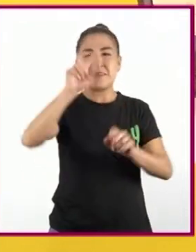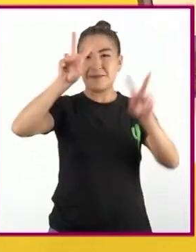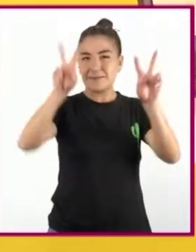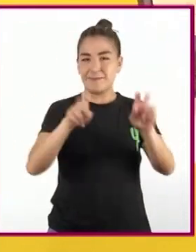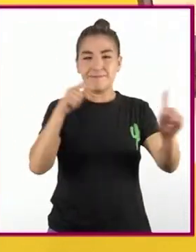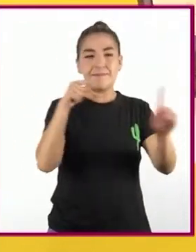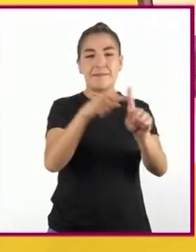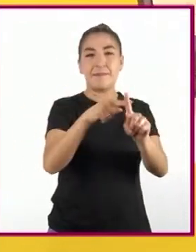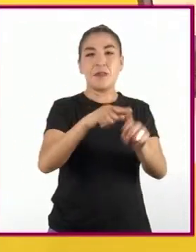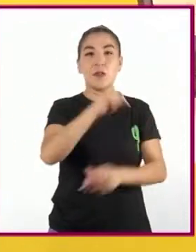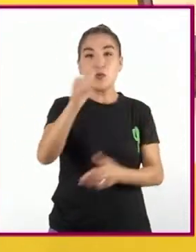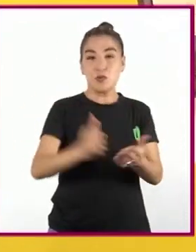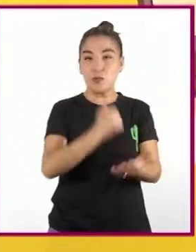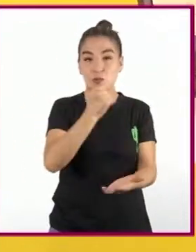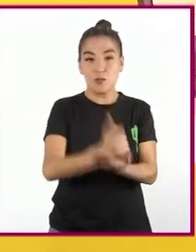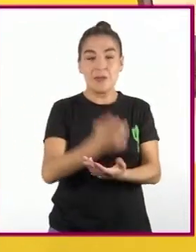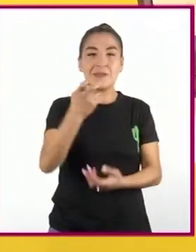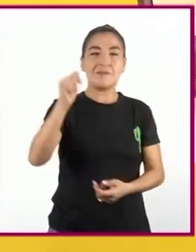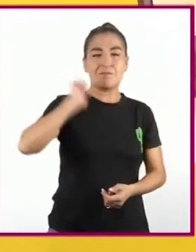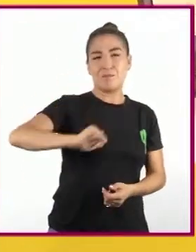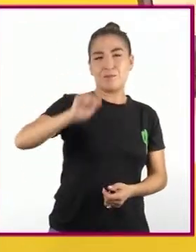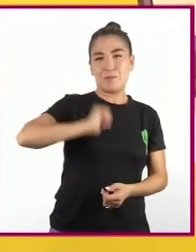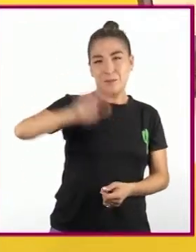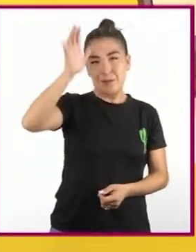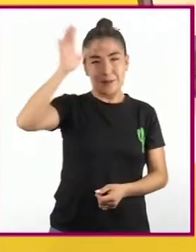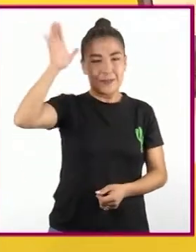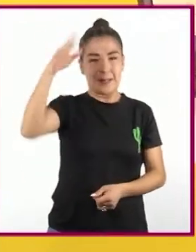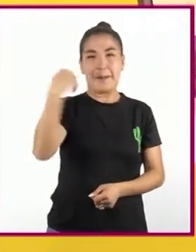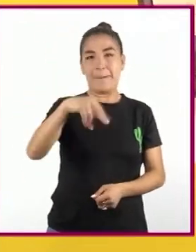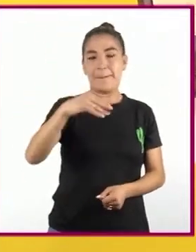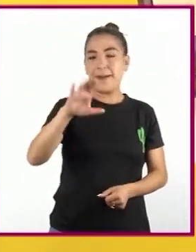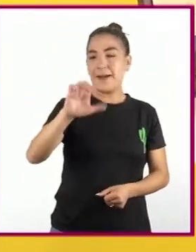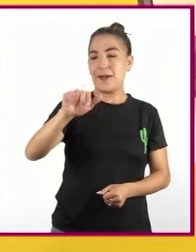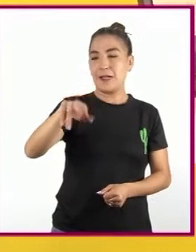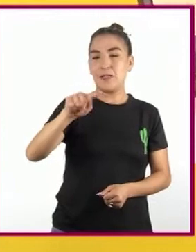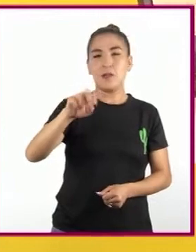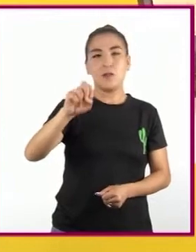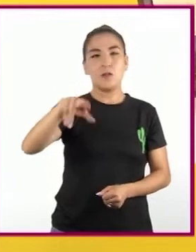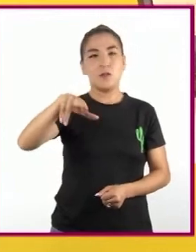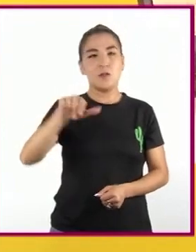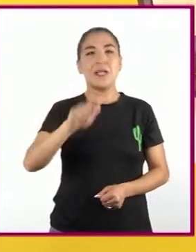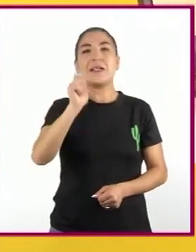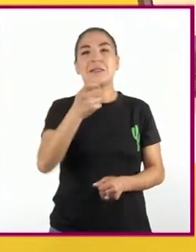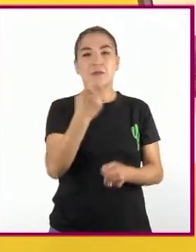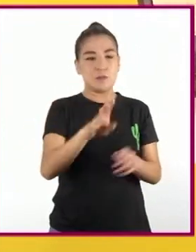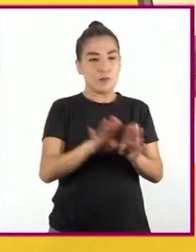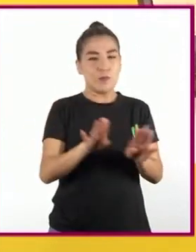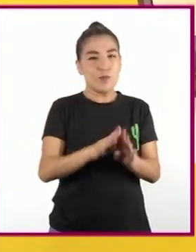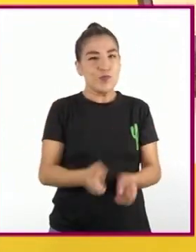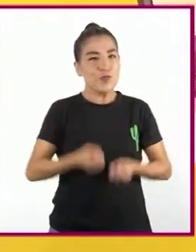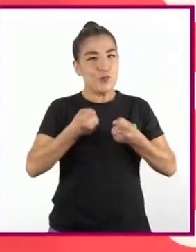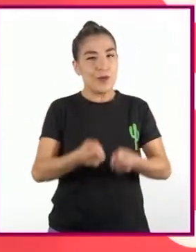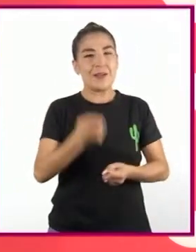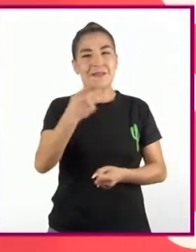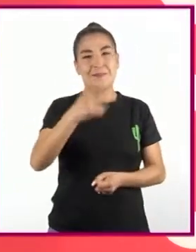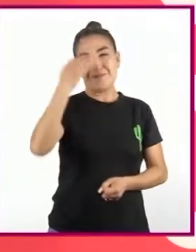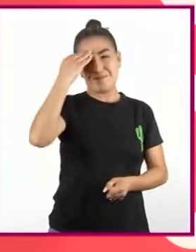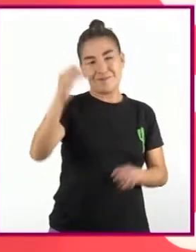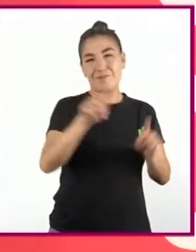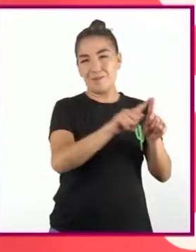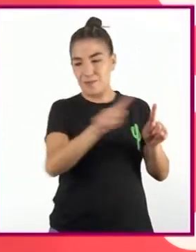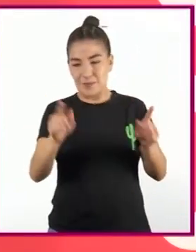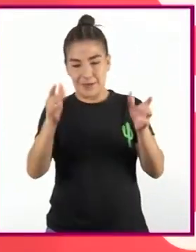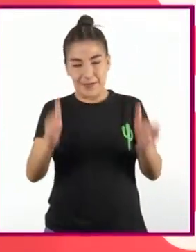la ciudad prehispánica de Cantona, como ejemplo de ciudad fortificada en el periodo clásico tardío. Así que